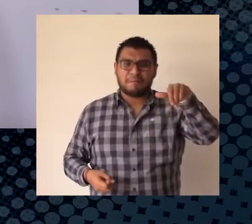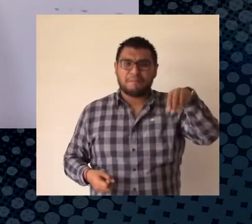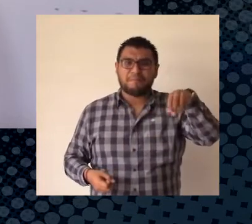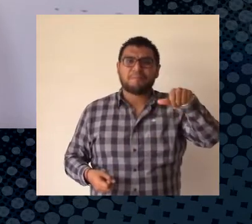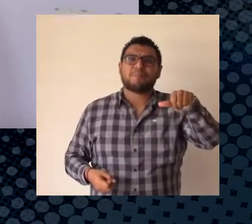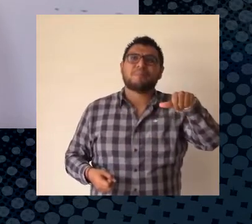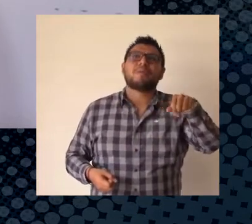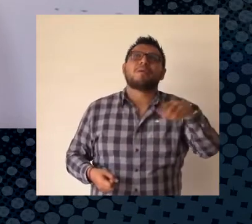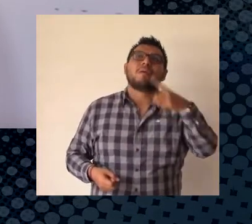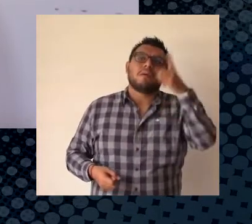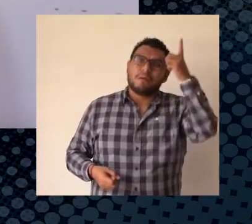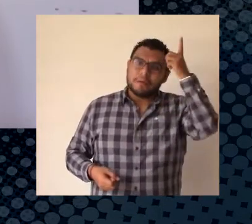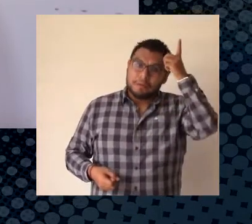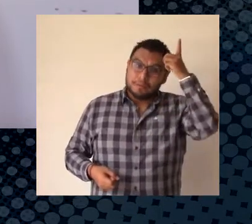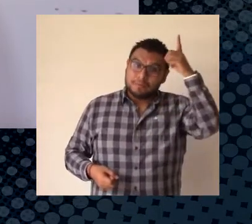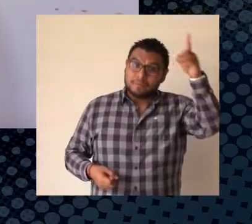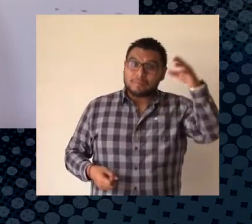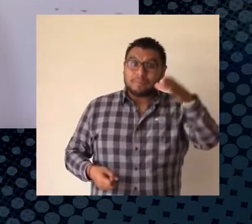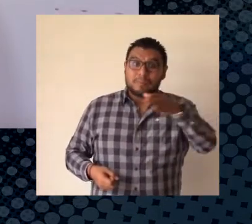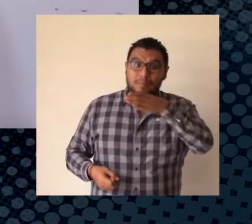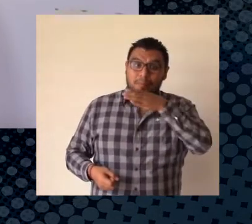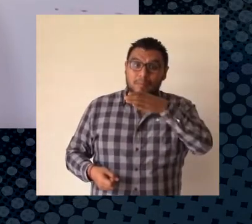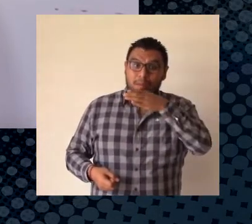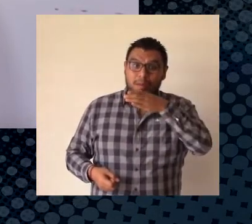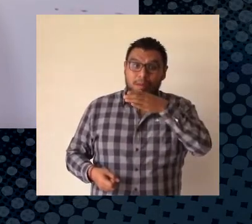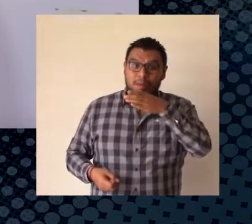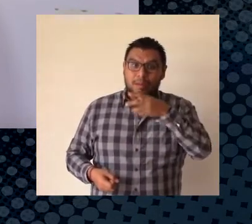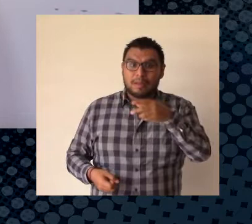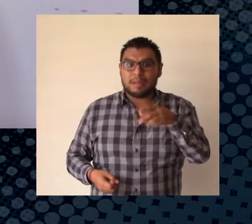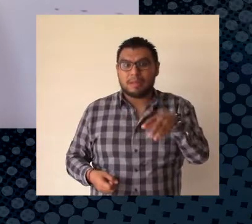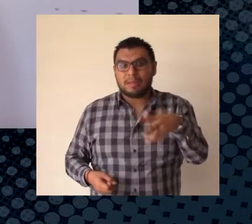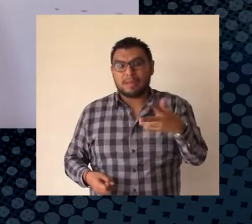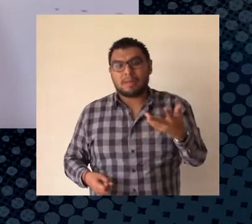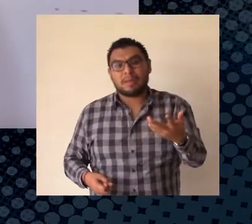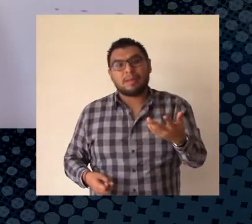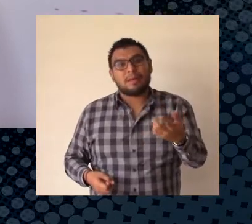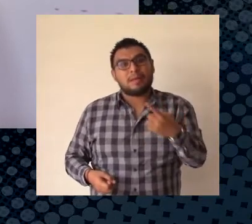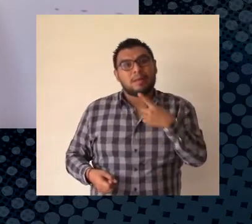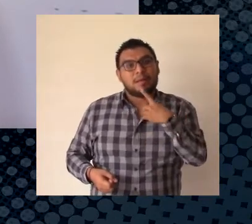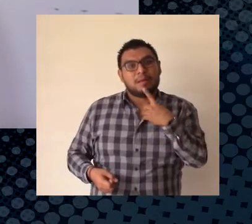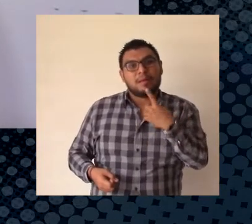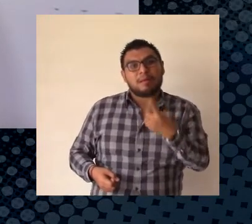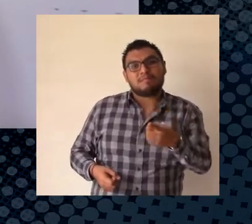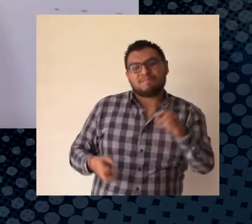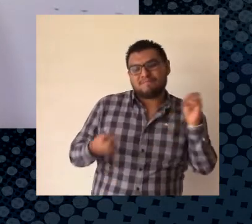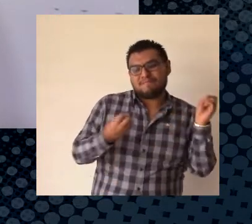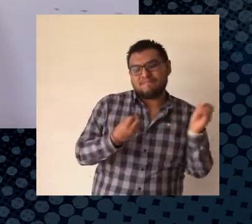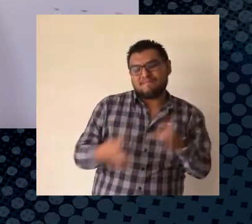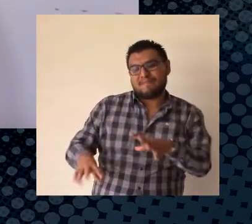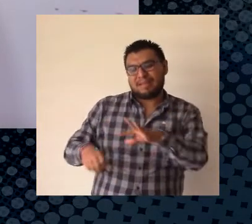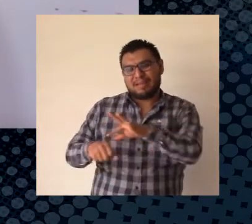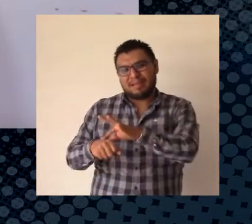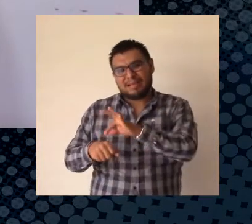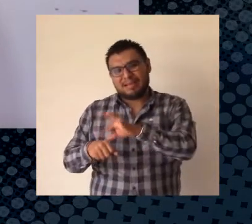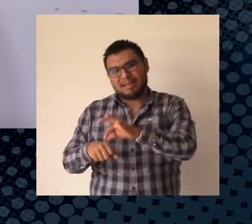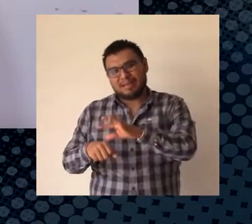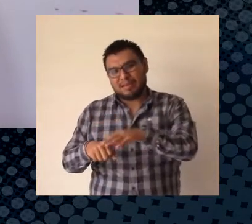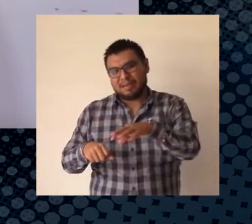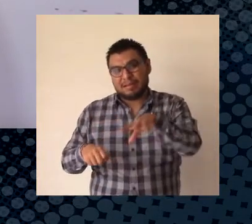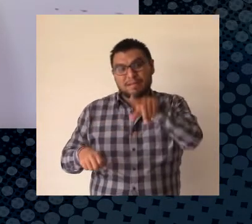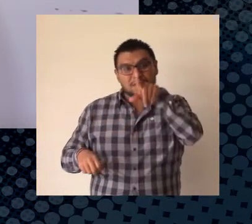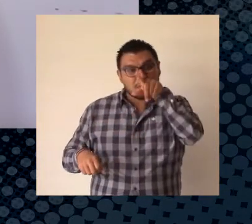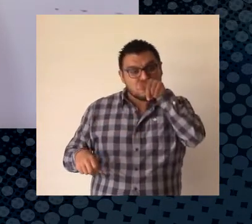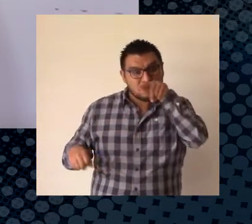contestarles y el Señor les da en Números 11:4 la respuesta. Les envía carne, codornices. Mire